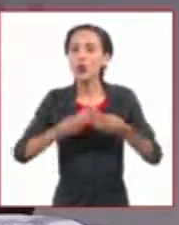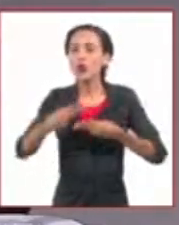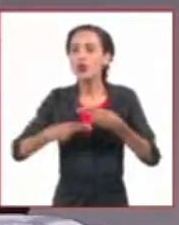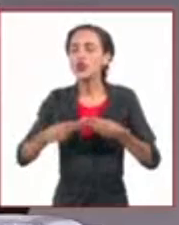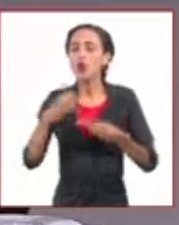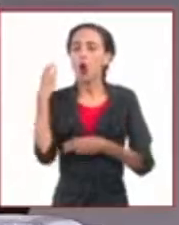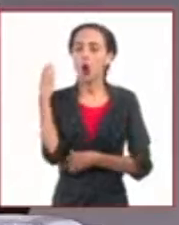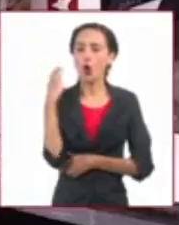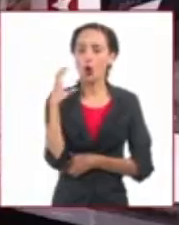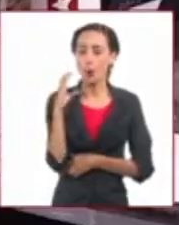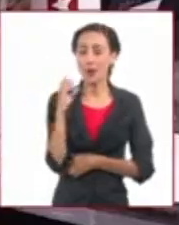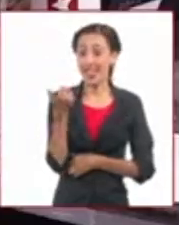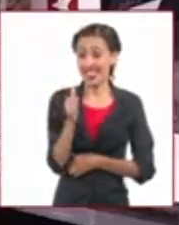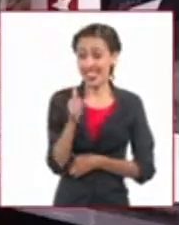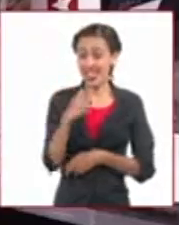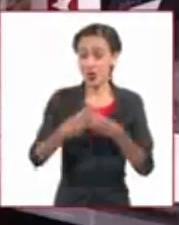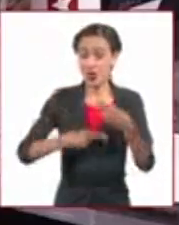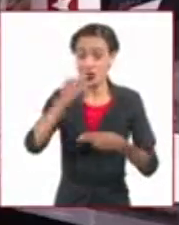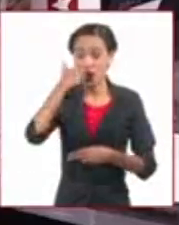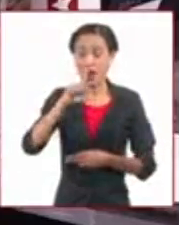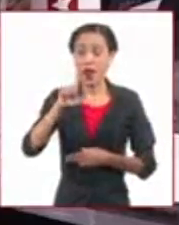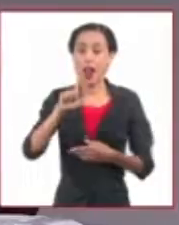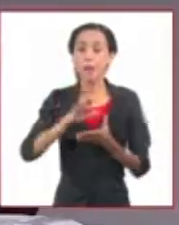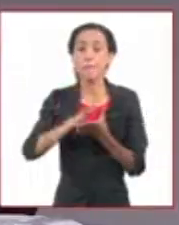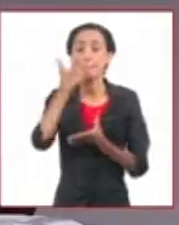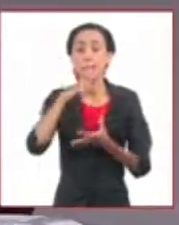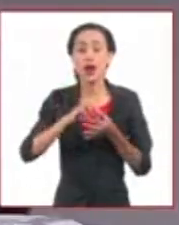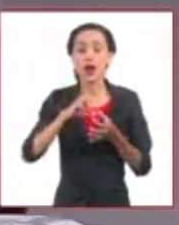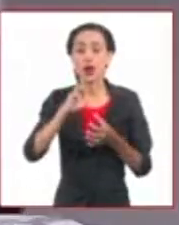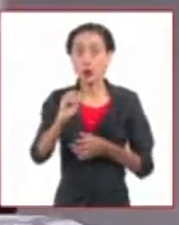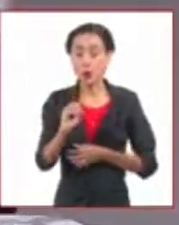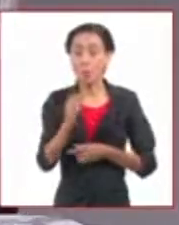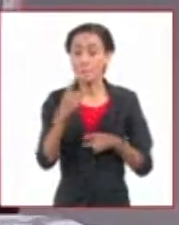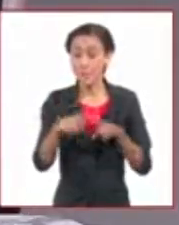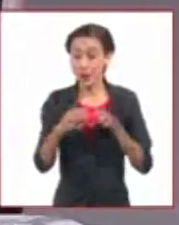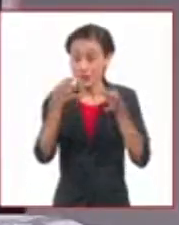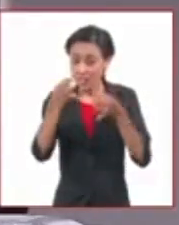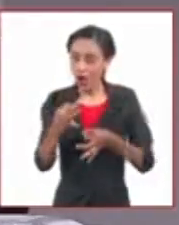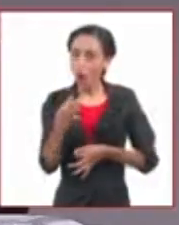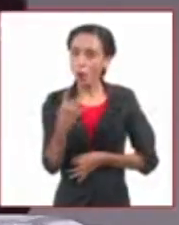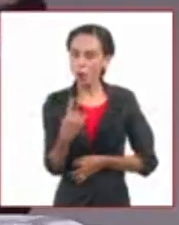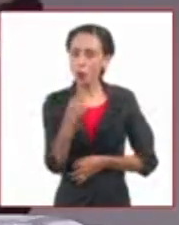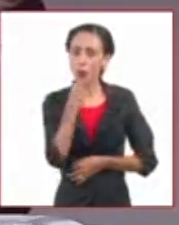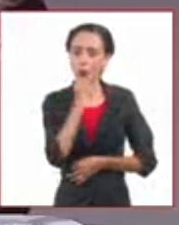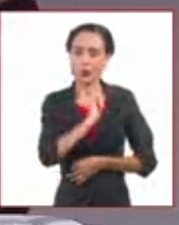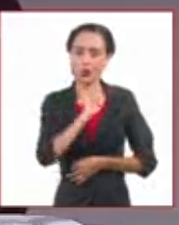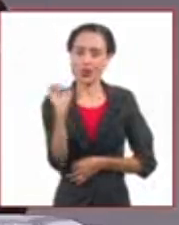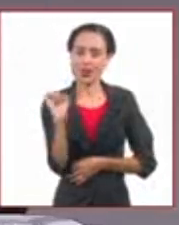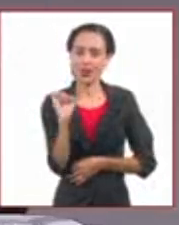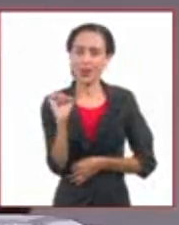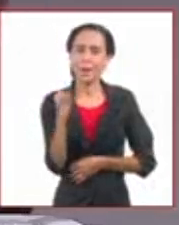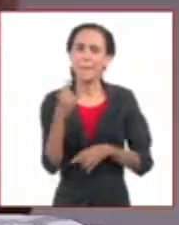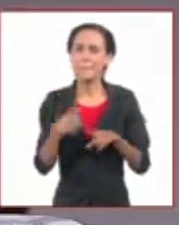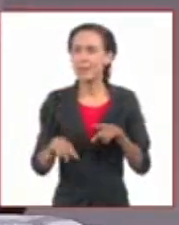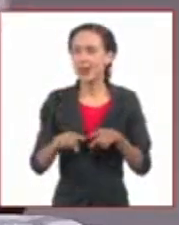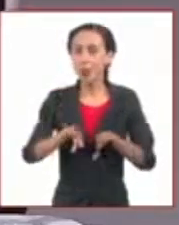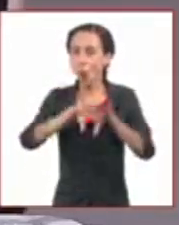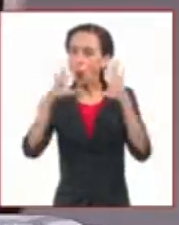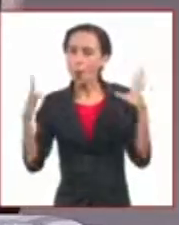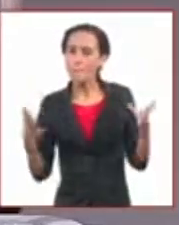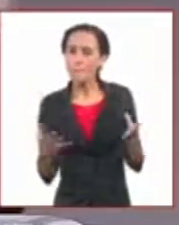por luisiana mary de estos días intentó solamente uno tuvo éxito y fue un éxito parcial o sea si uno analiza